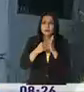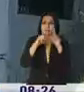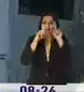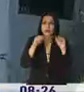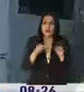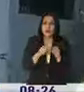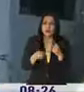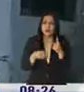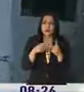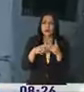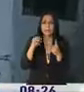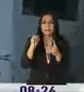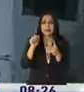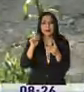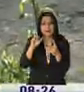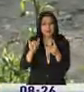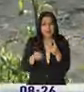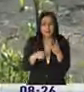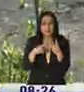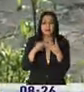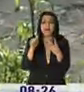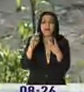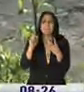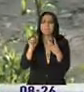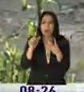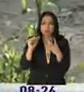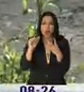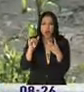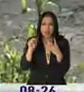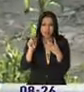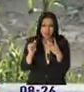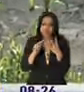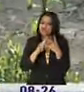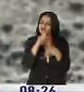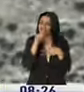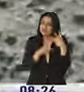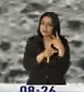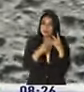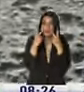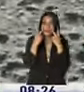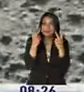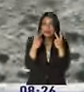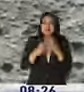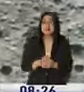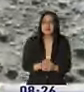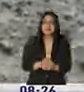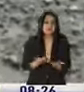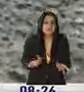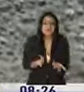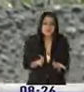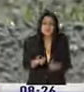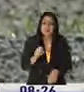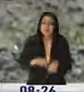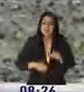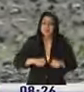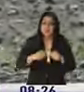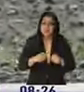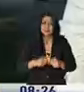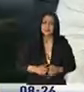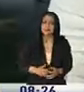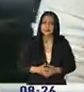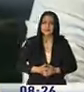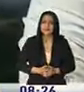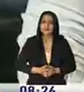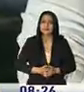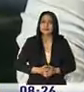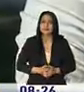Piedra, María Guadalupe, Alma Lojana, entre otros. Y como ustedes pueden observar, su estado es deplorable. Creo